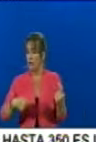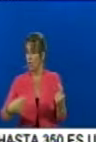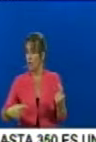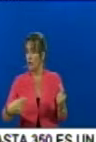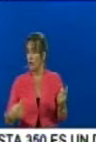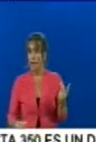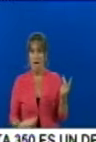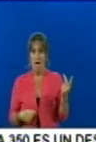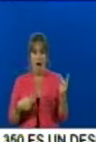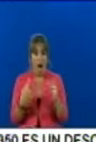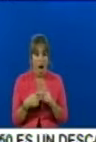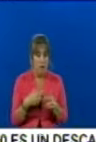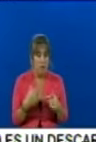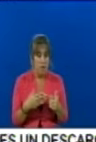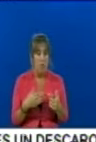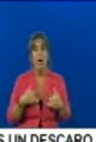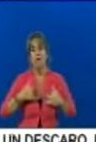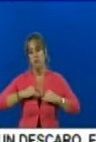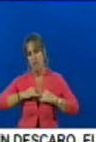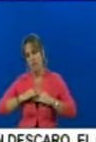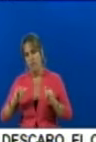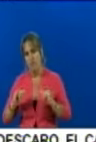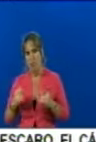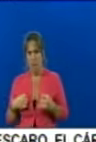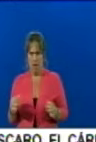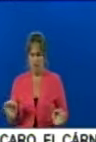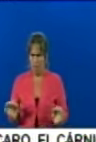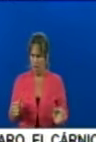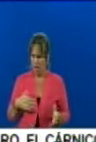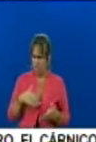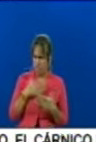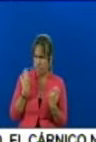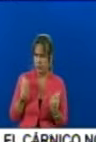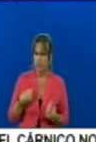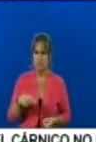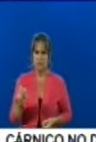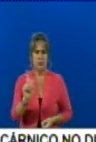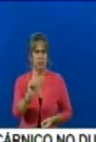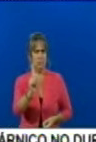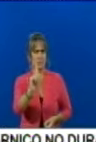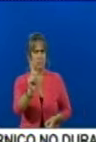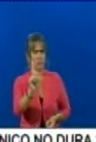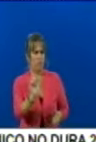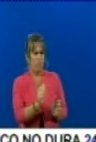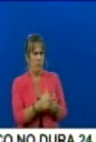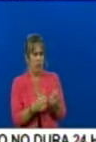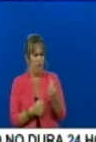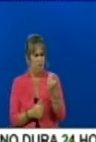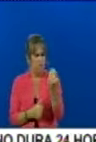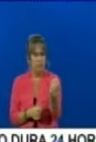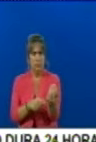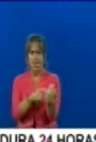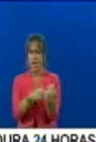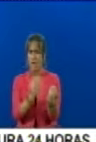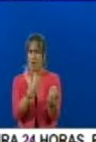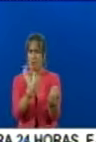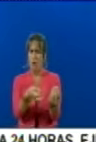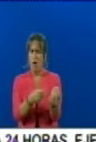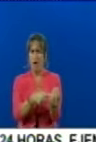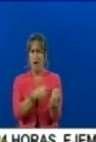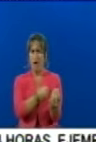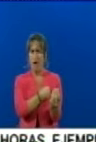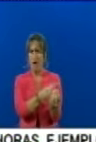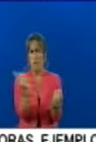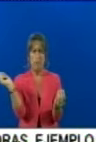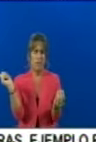cuando ha habido afectación lo hemos informado, pero para nada va a desaparecer como política la entrega de un BAN a todos los consumidores, y que solo se